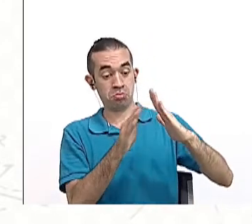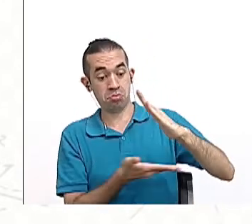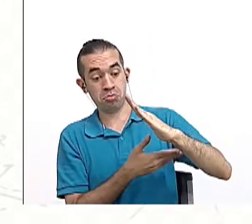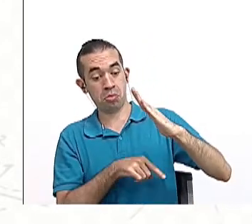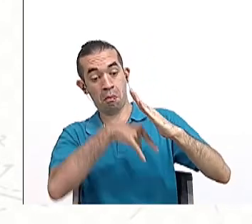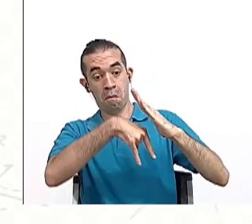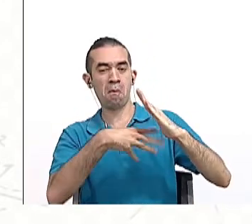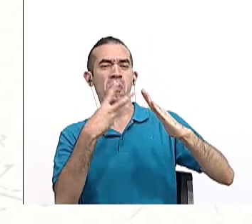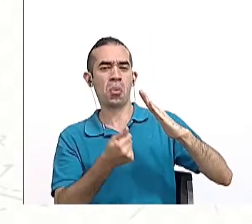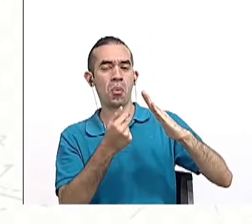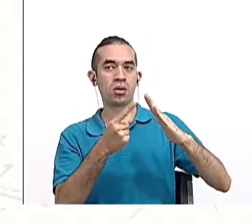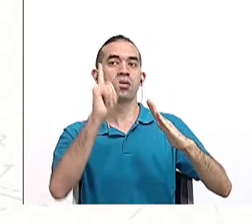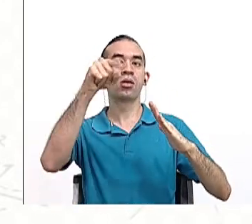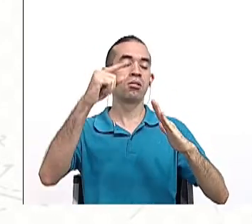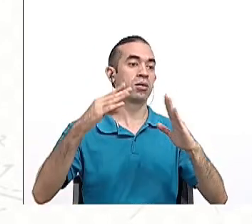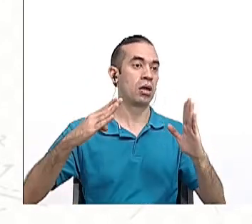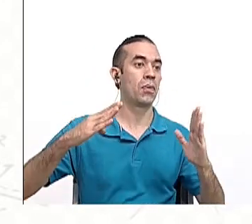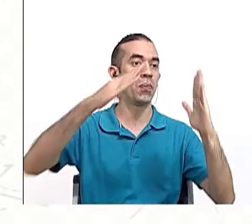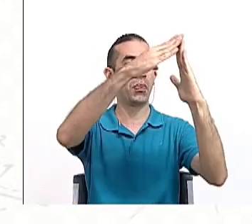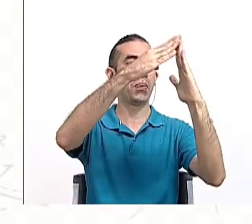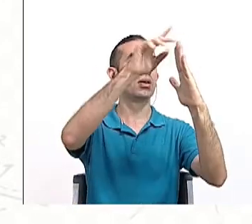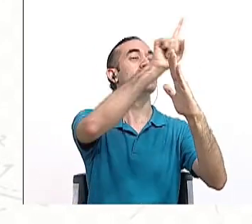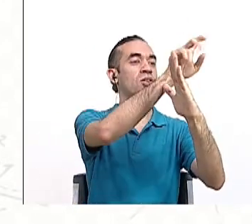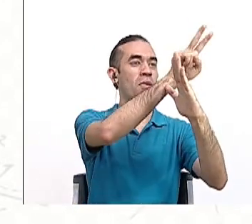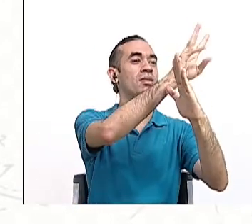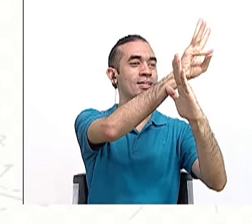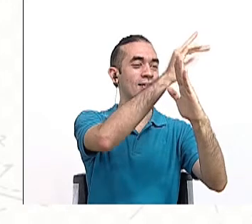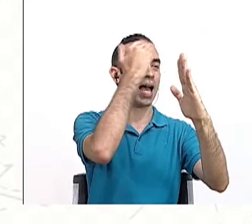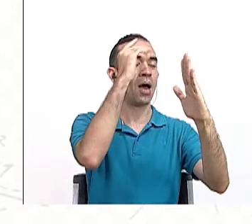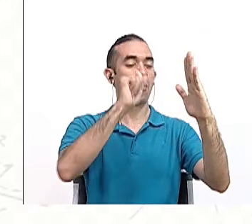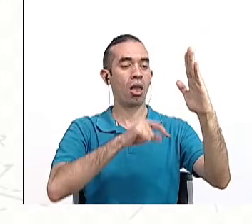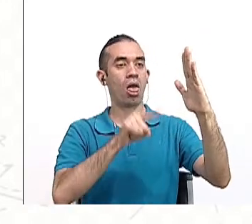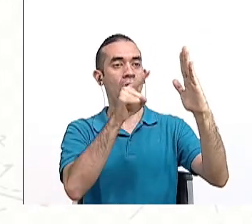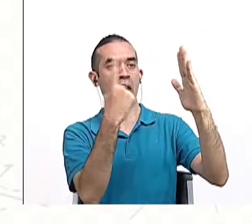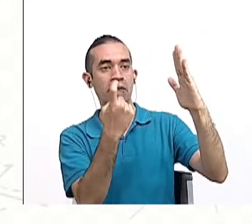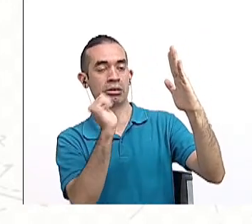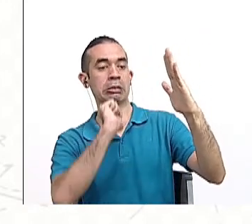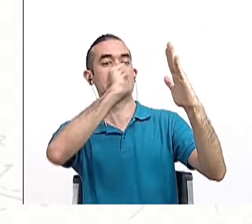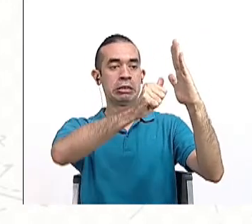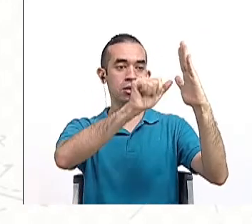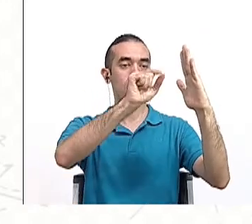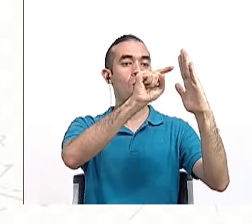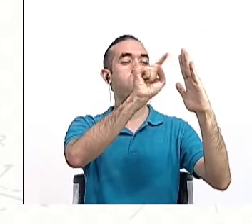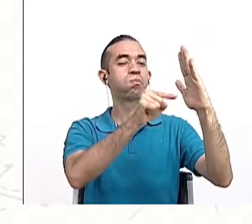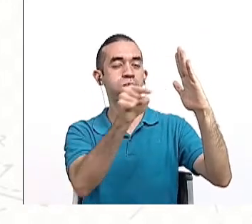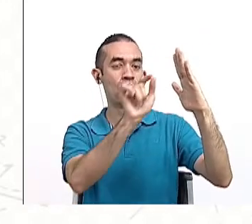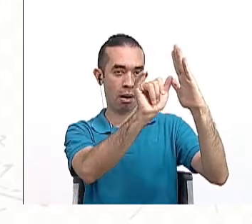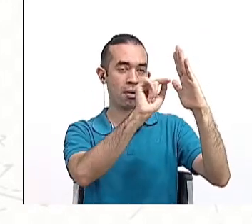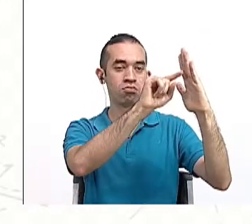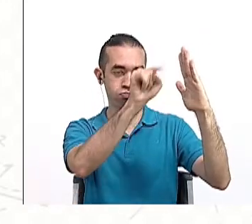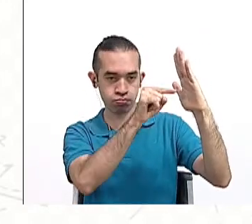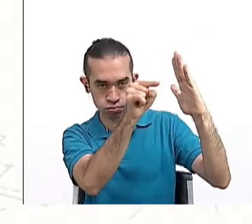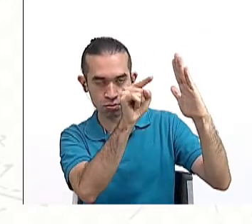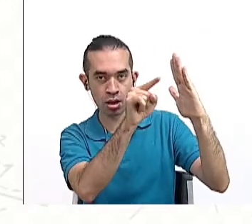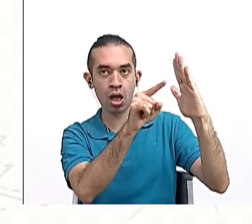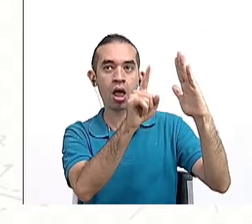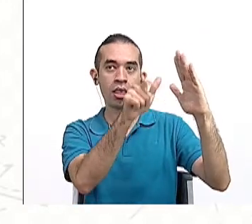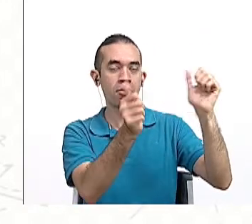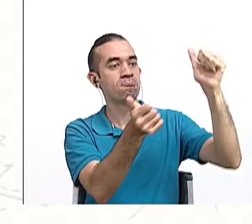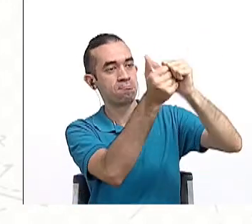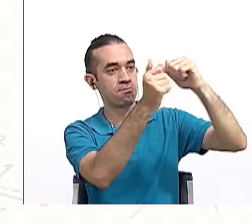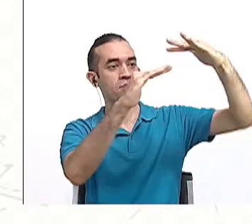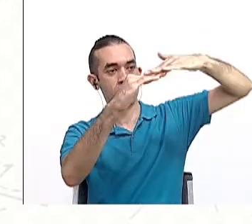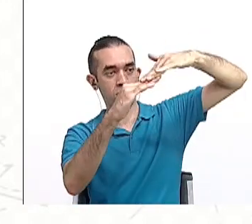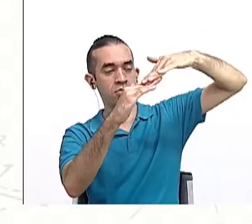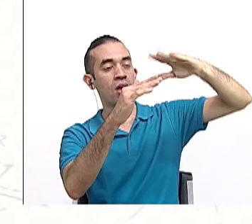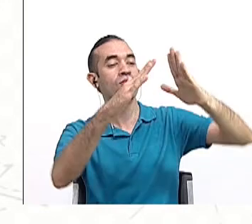acuerdo entonces vean que gamma va a ser es el suplemento a 126 por eso el valor